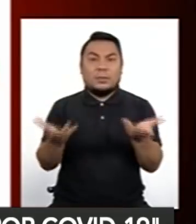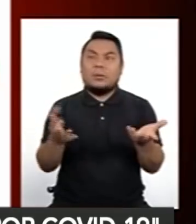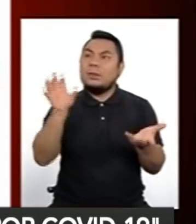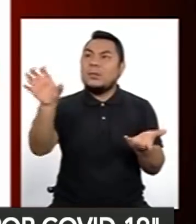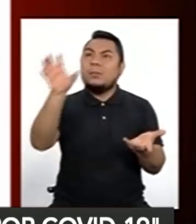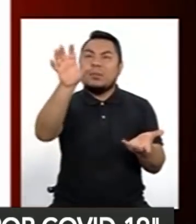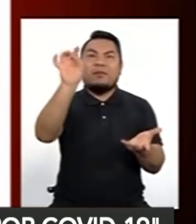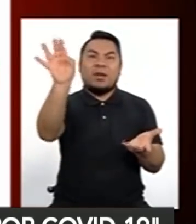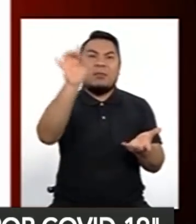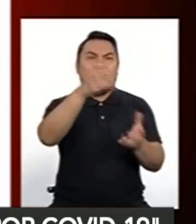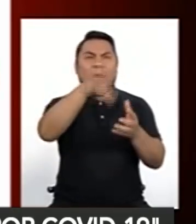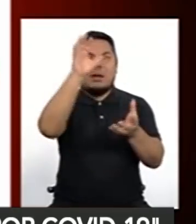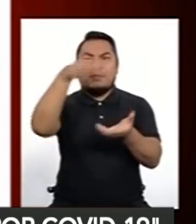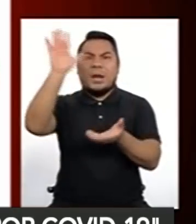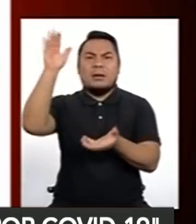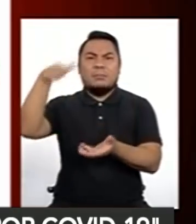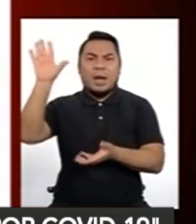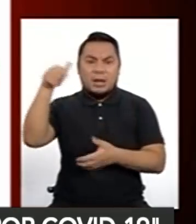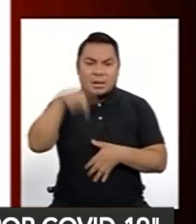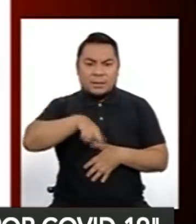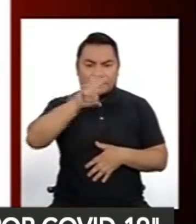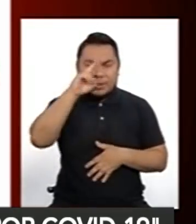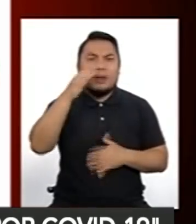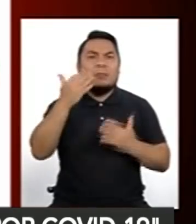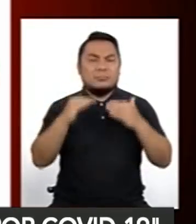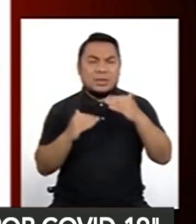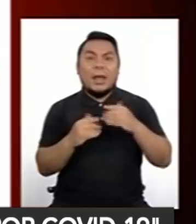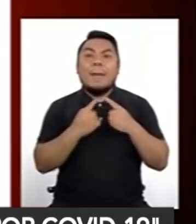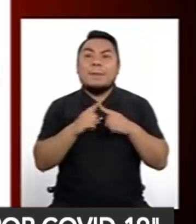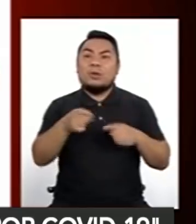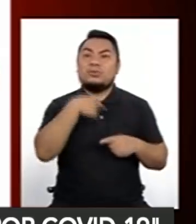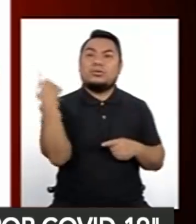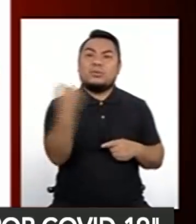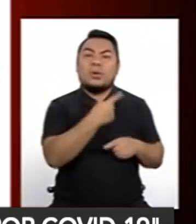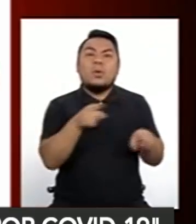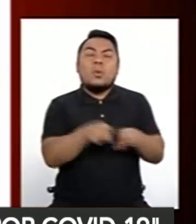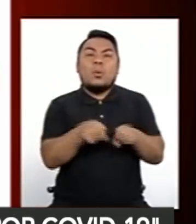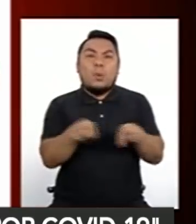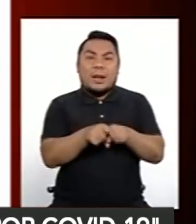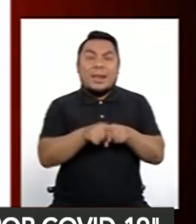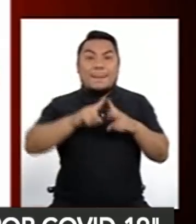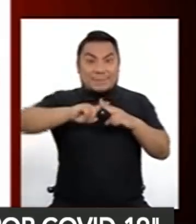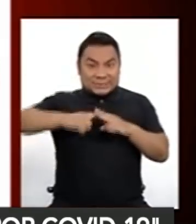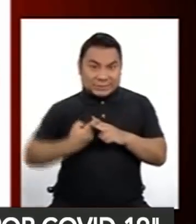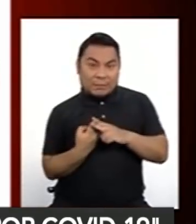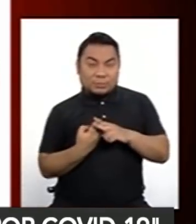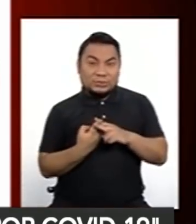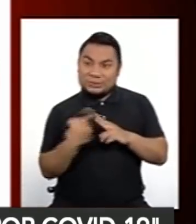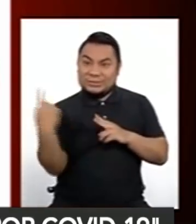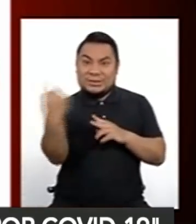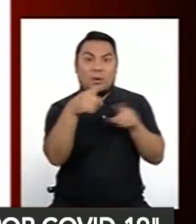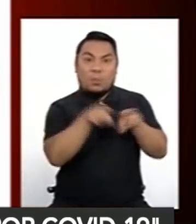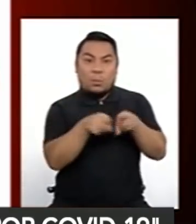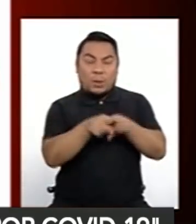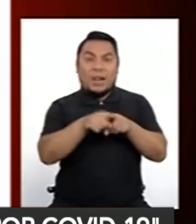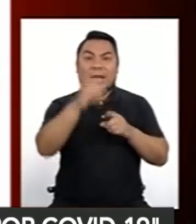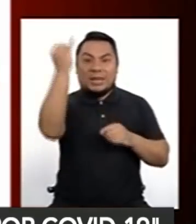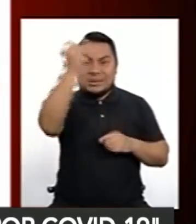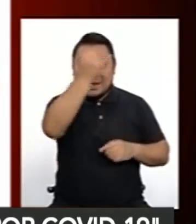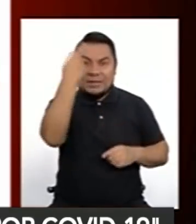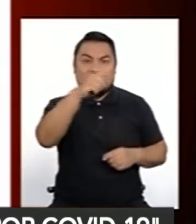todos partimos de una casi coincidencia de curvas al inicio de